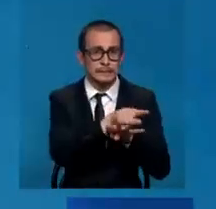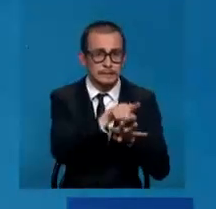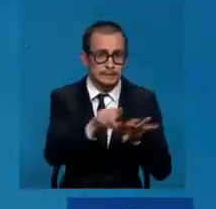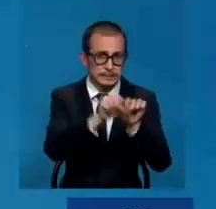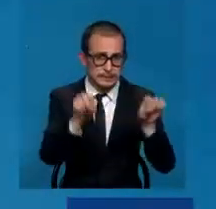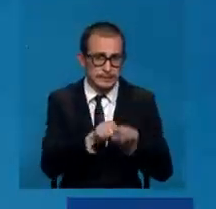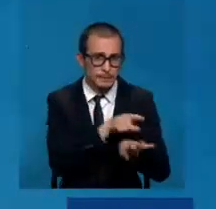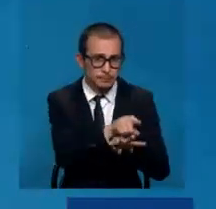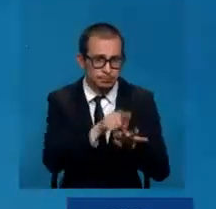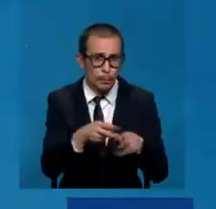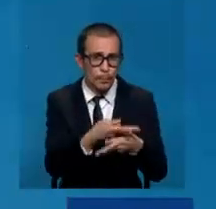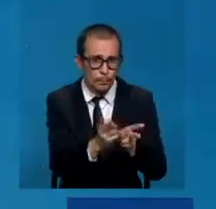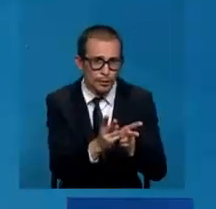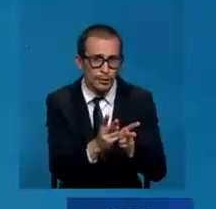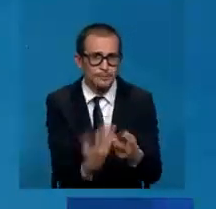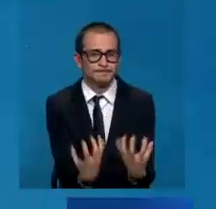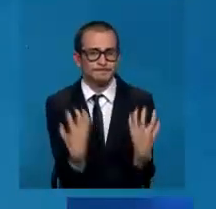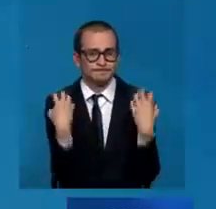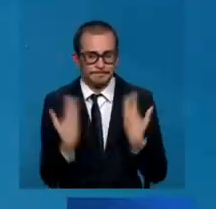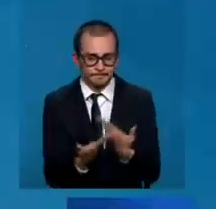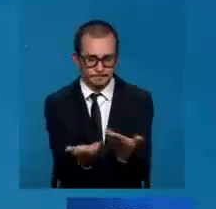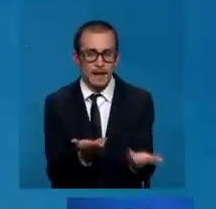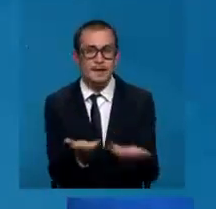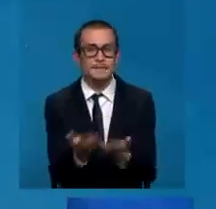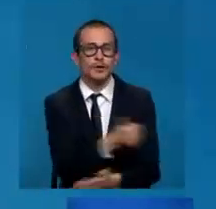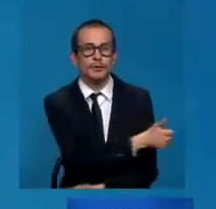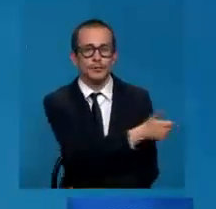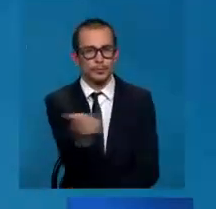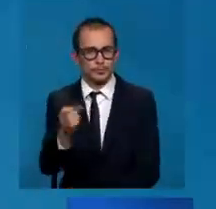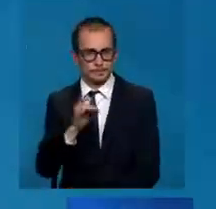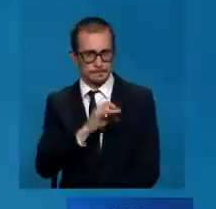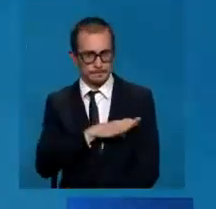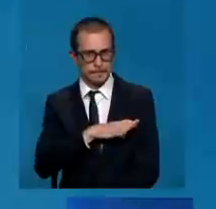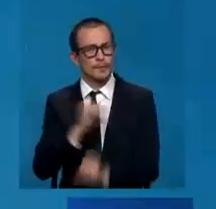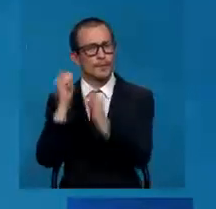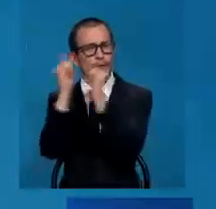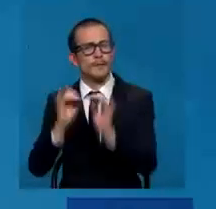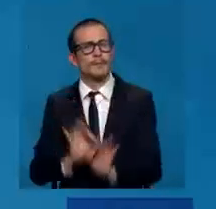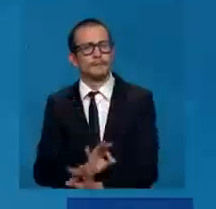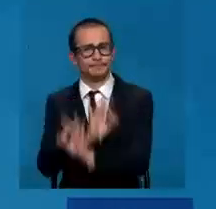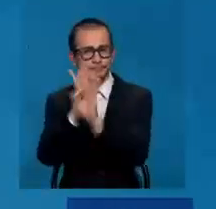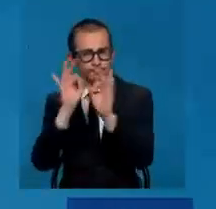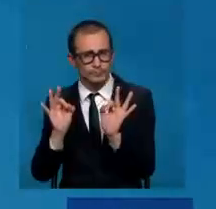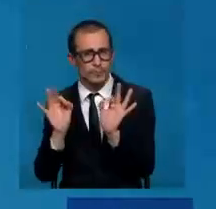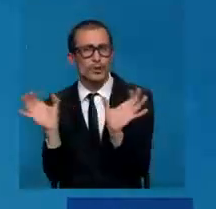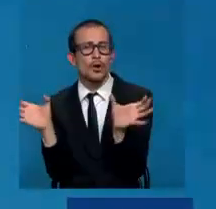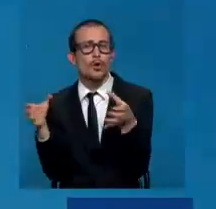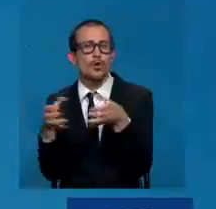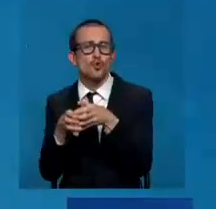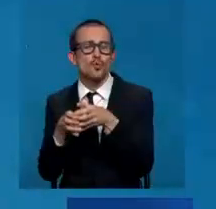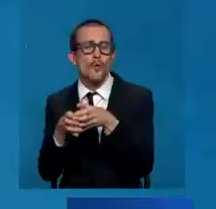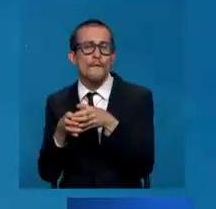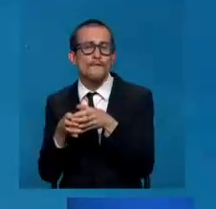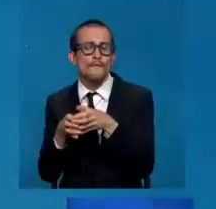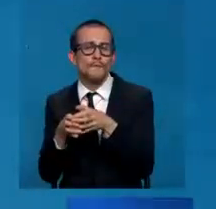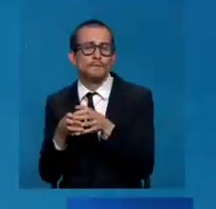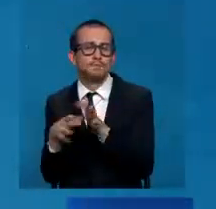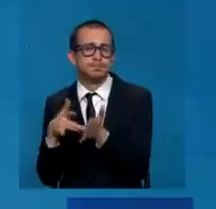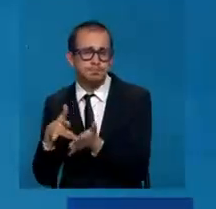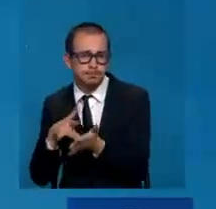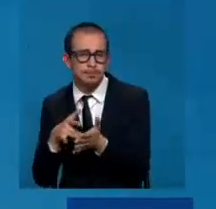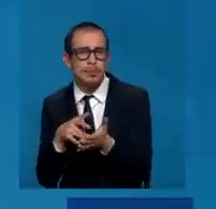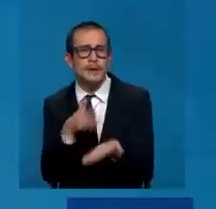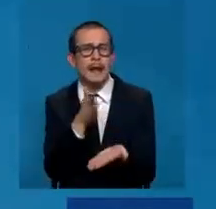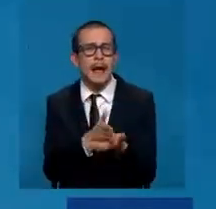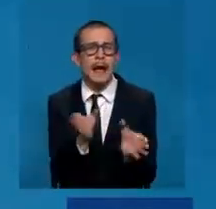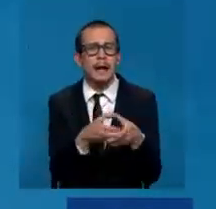público están al servicio de todos los chilenos, y en forma muy especial de los grupos más vulnerables y de nuestra clase